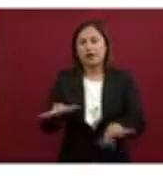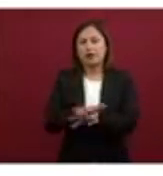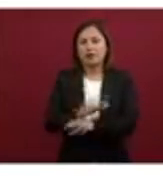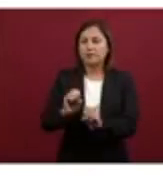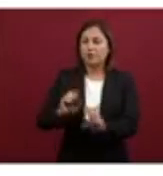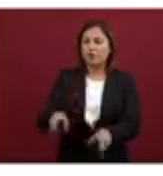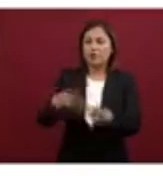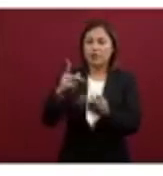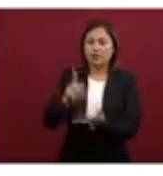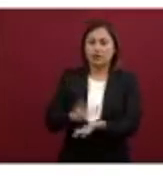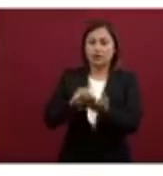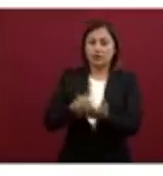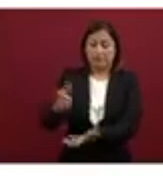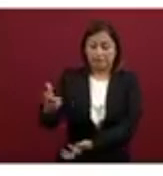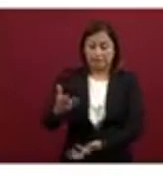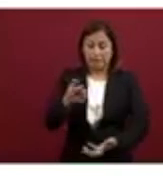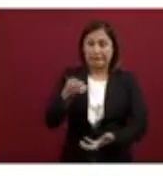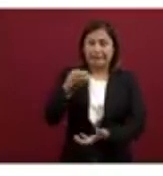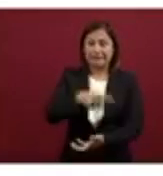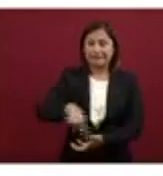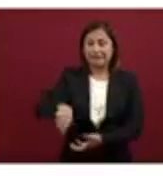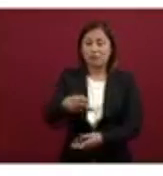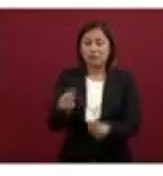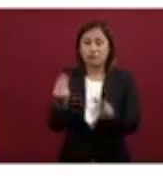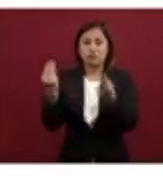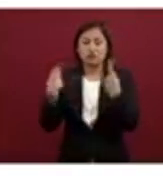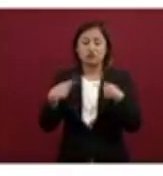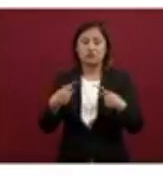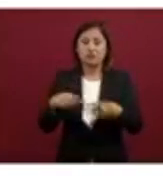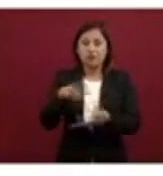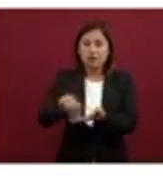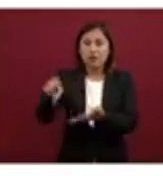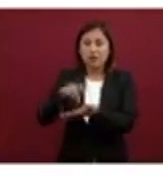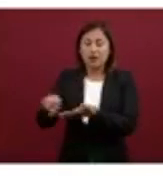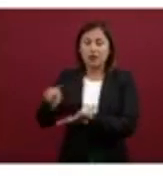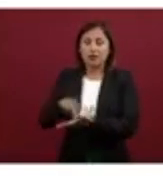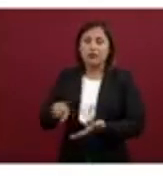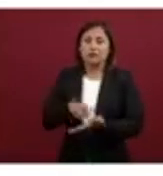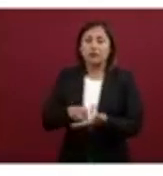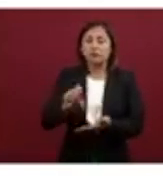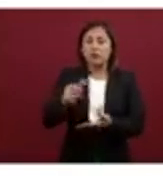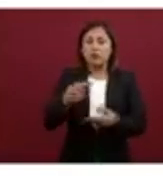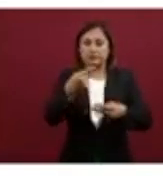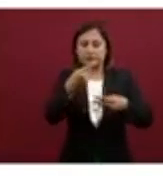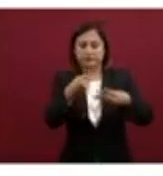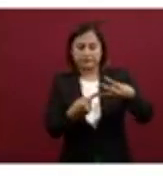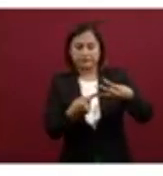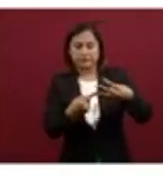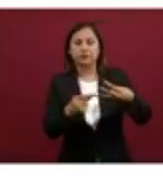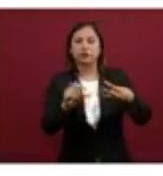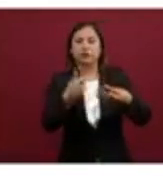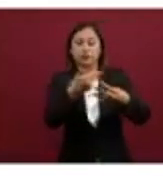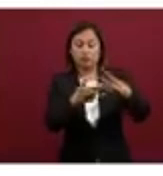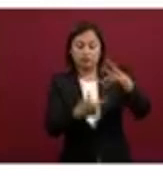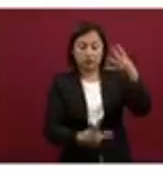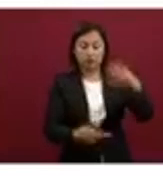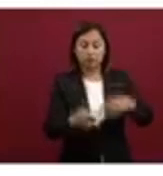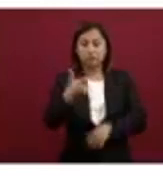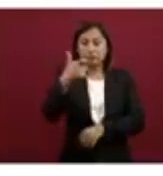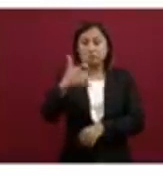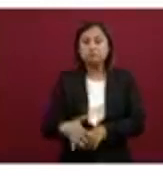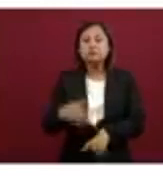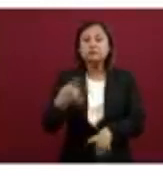familias que más lo necesitan. Están en los primeros tres lugares y los más económicos es